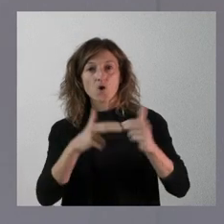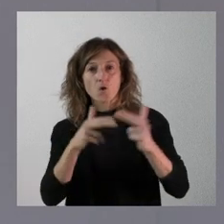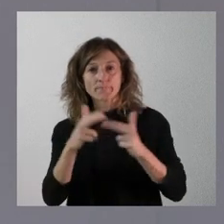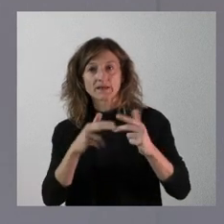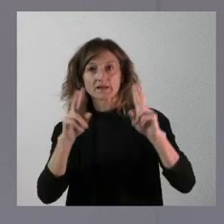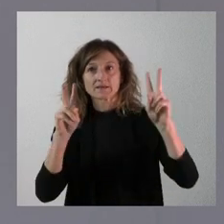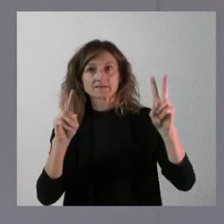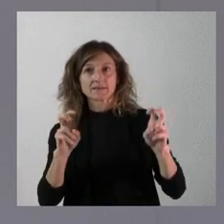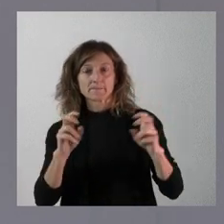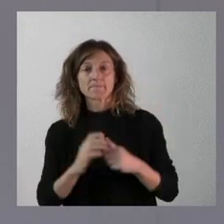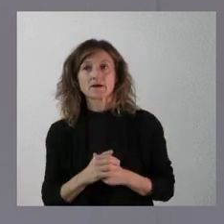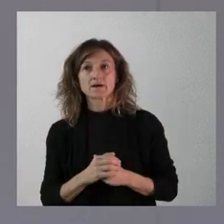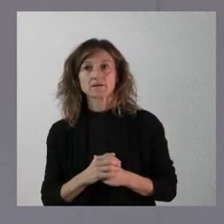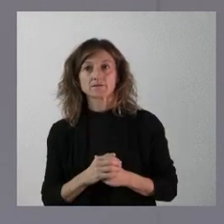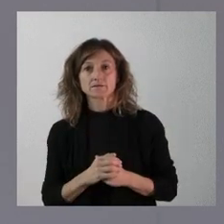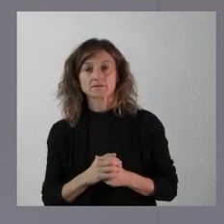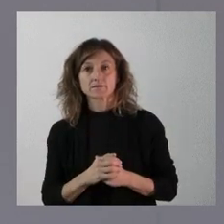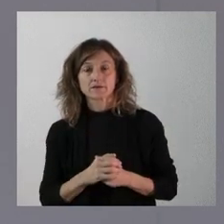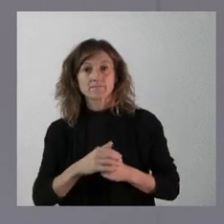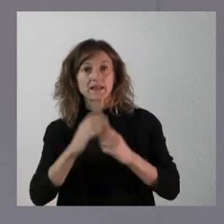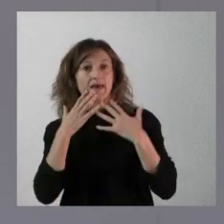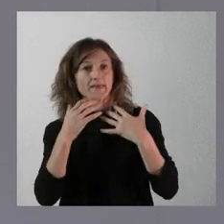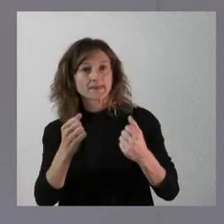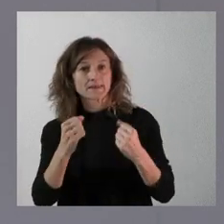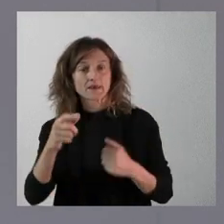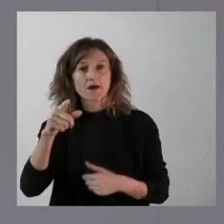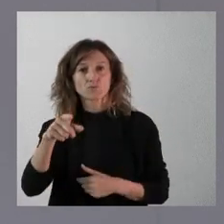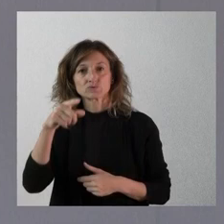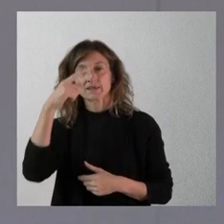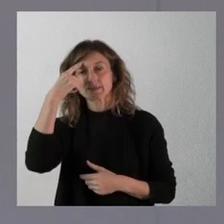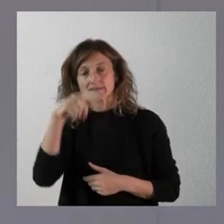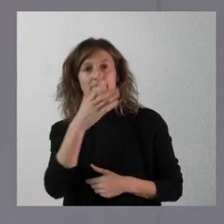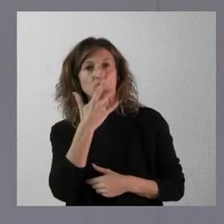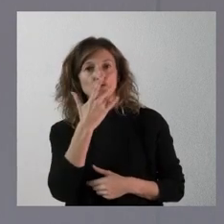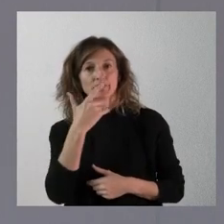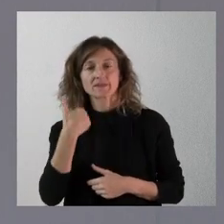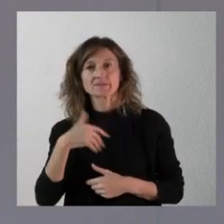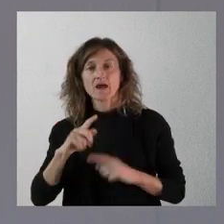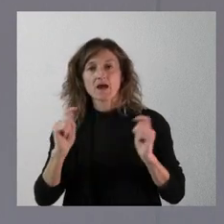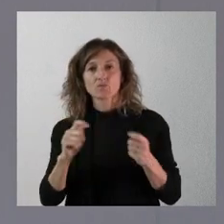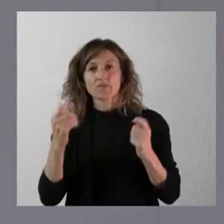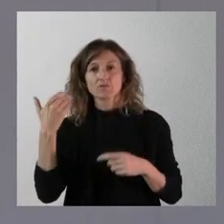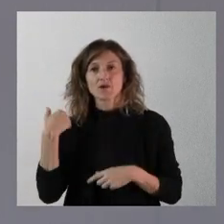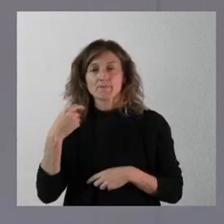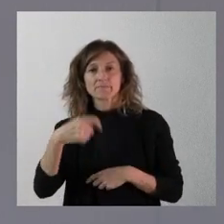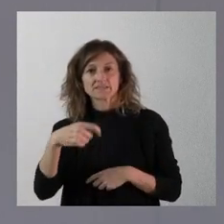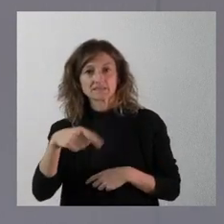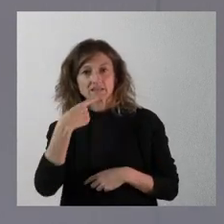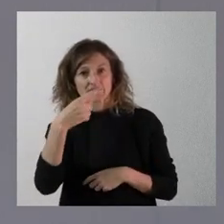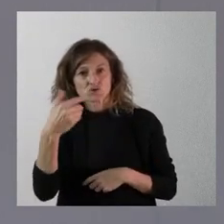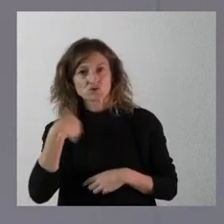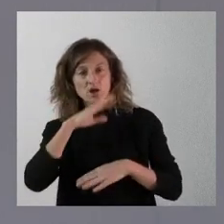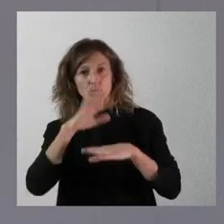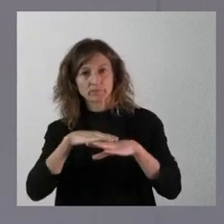de la del duero de la energía como usted también conoce como se anunció por parte del presidente y cómo se está